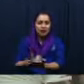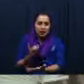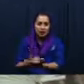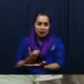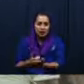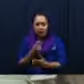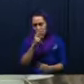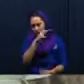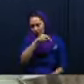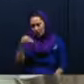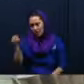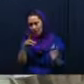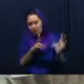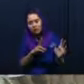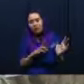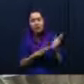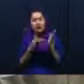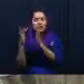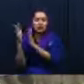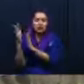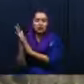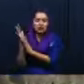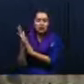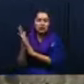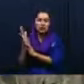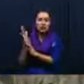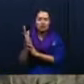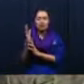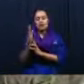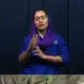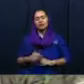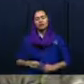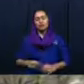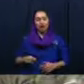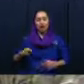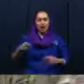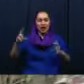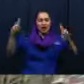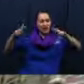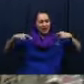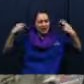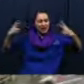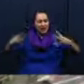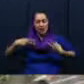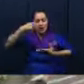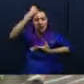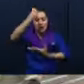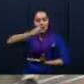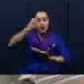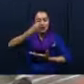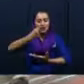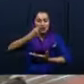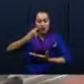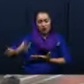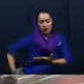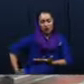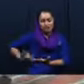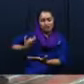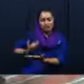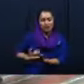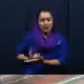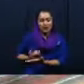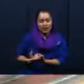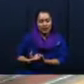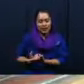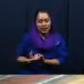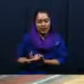En el nombre de Jesús, vengo remendando el saco de dinero para que no se